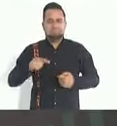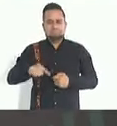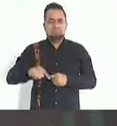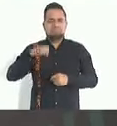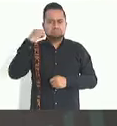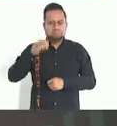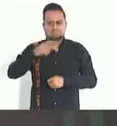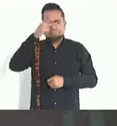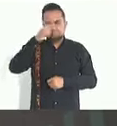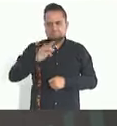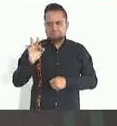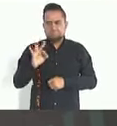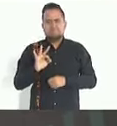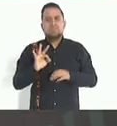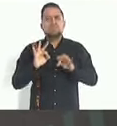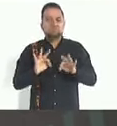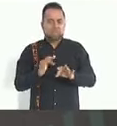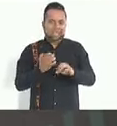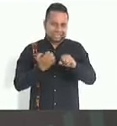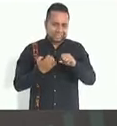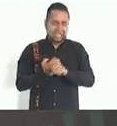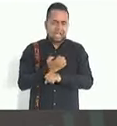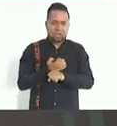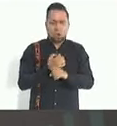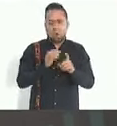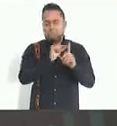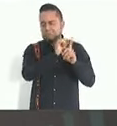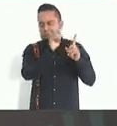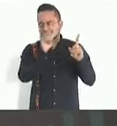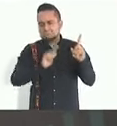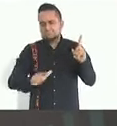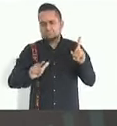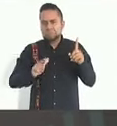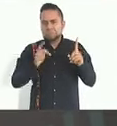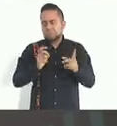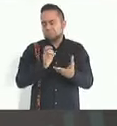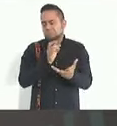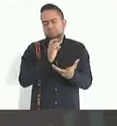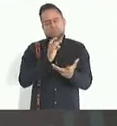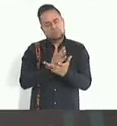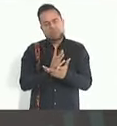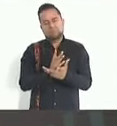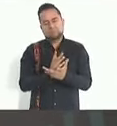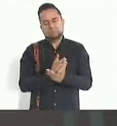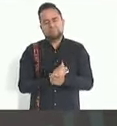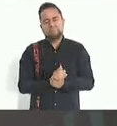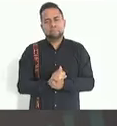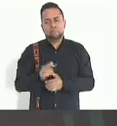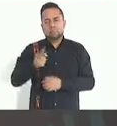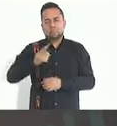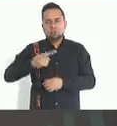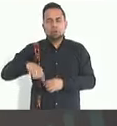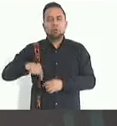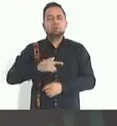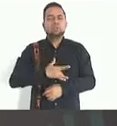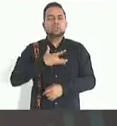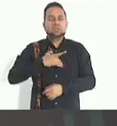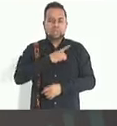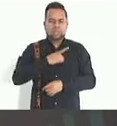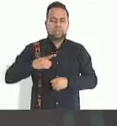estados, es una nación excepcional. Debemos de sentirnos muy